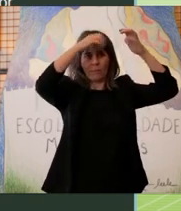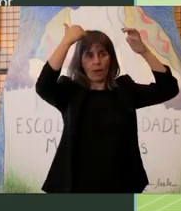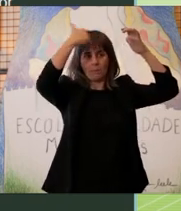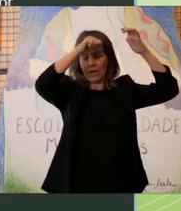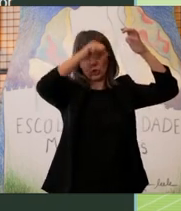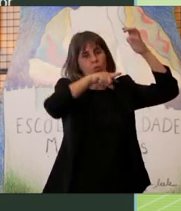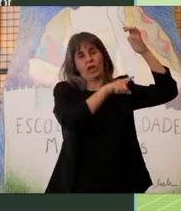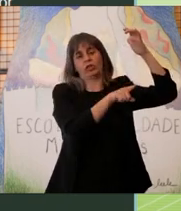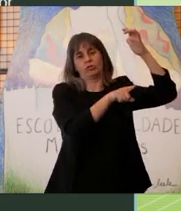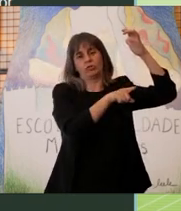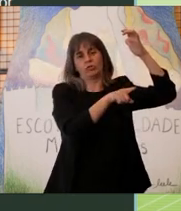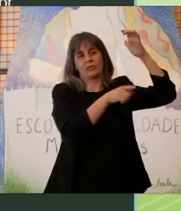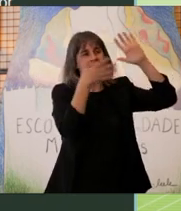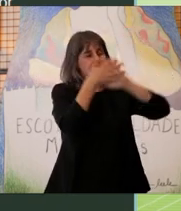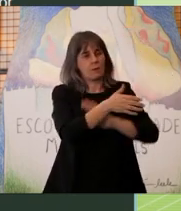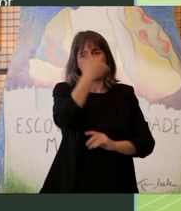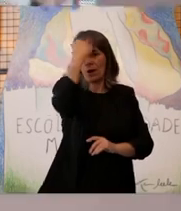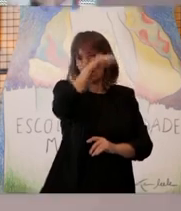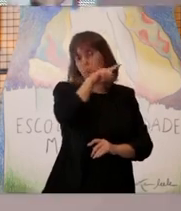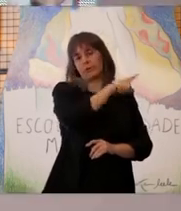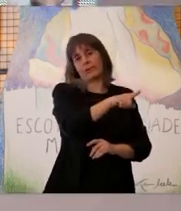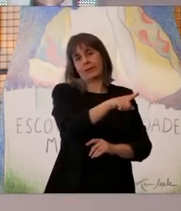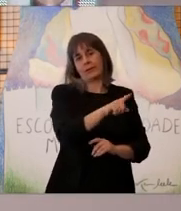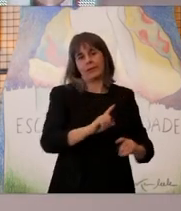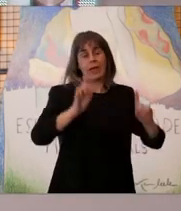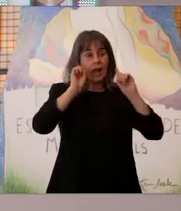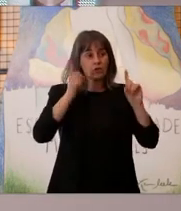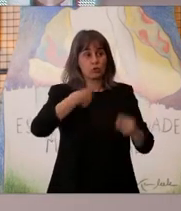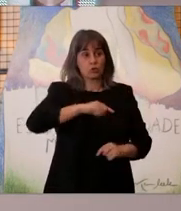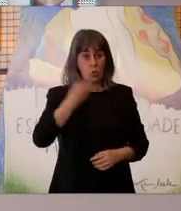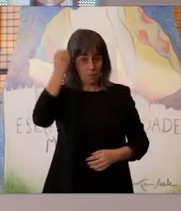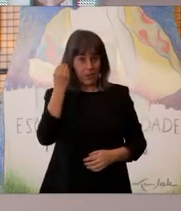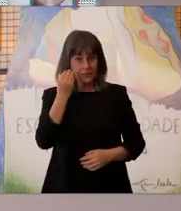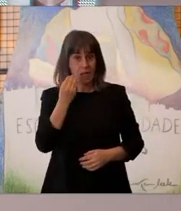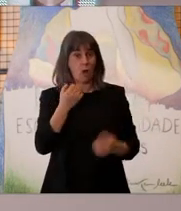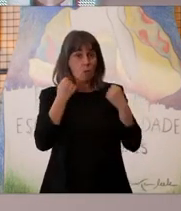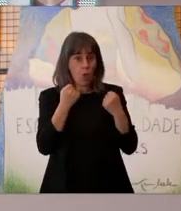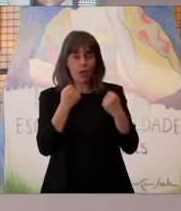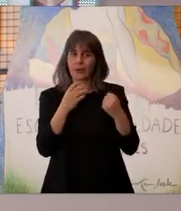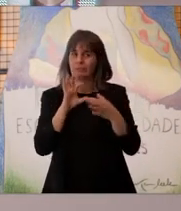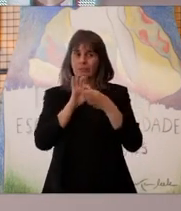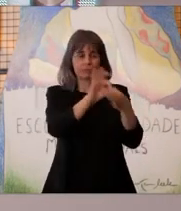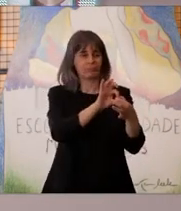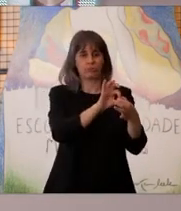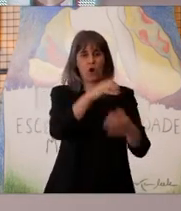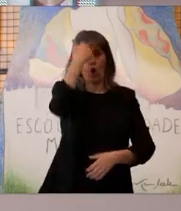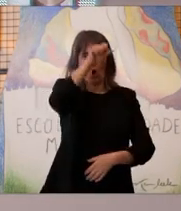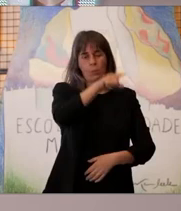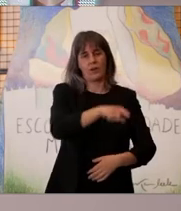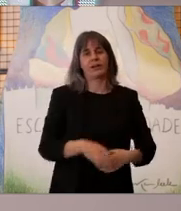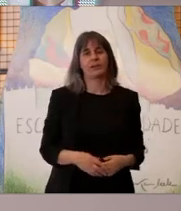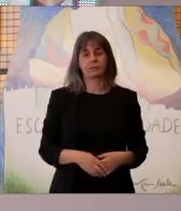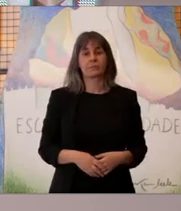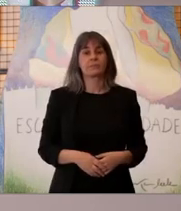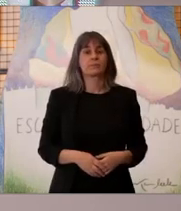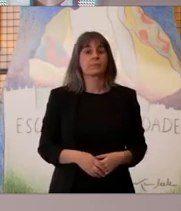sigue habiendo un hombre cuando estamos pensando en el poder y por lo tanto Cómo